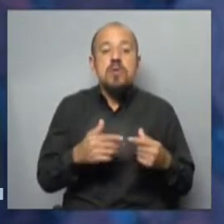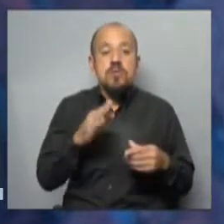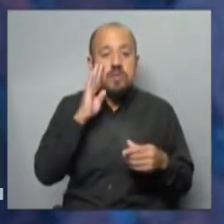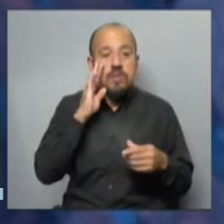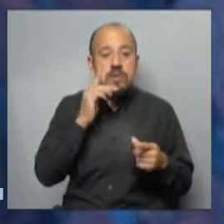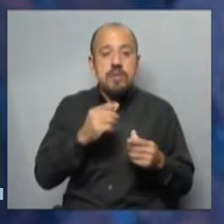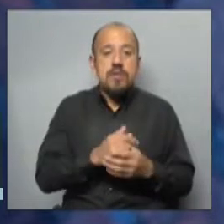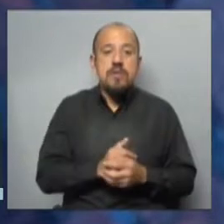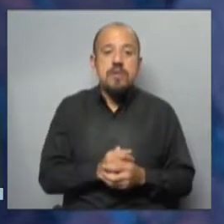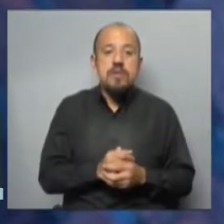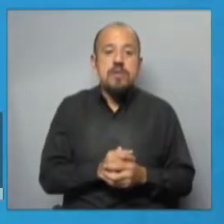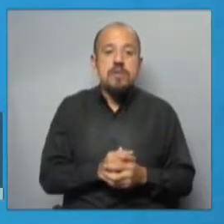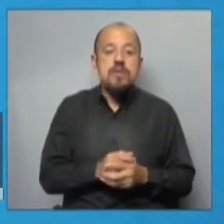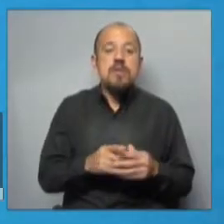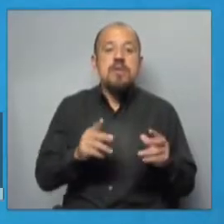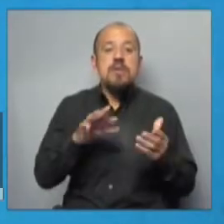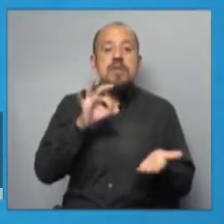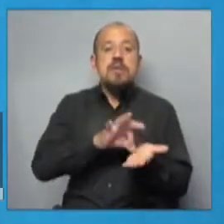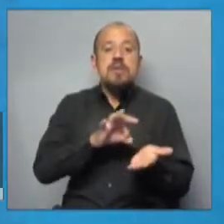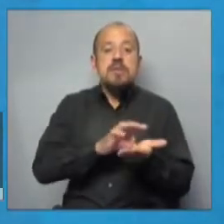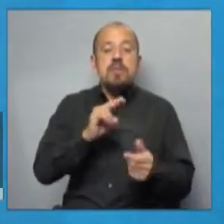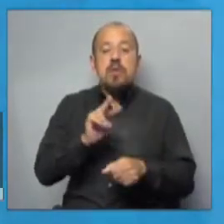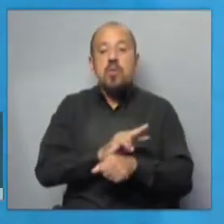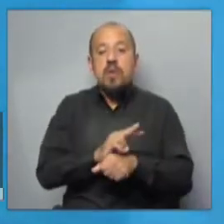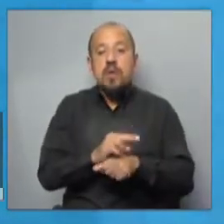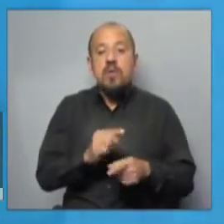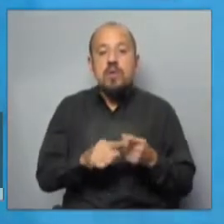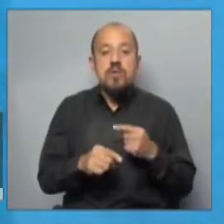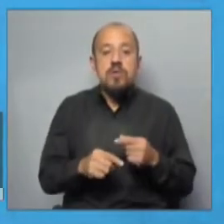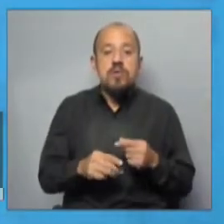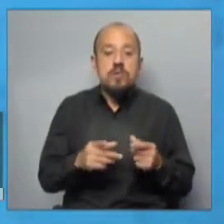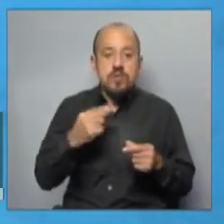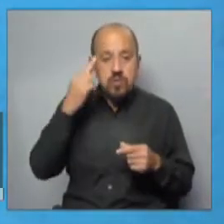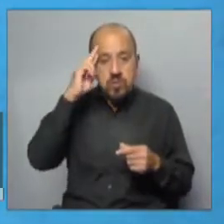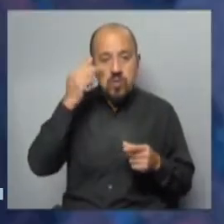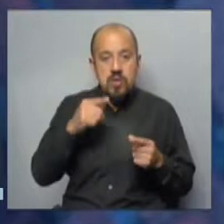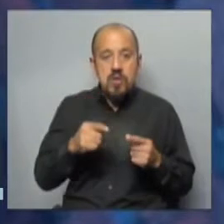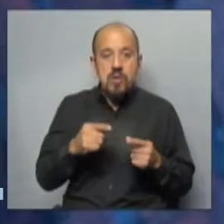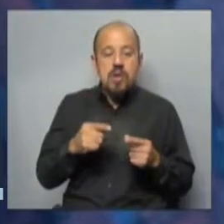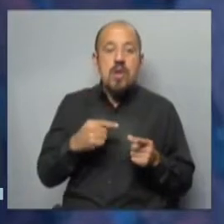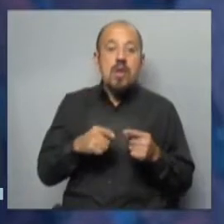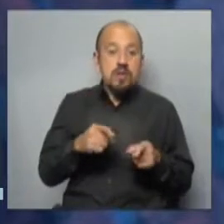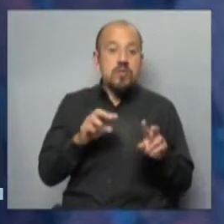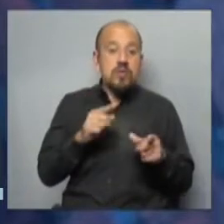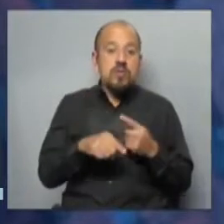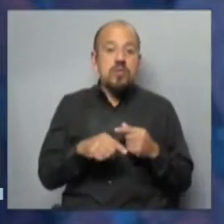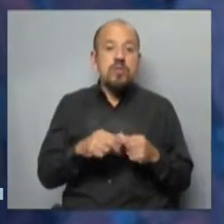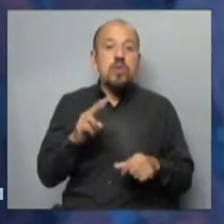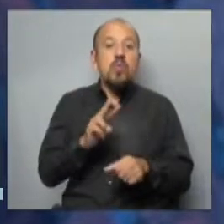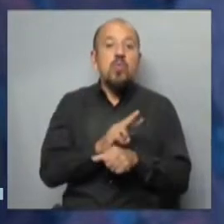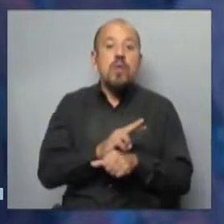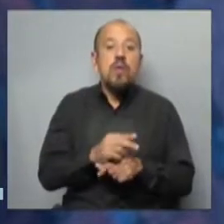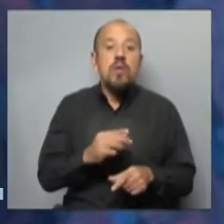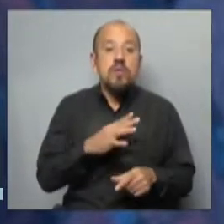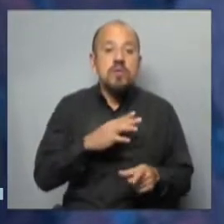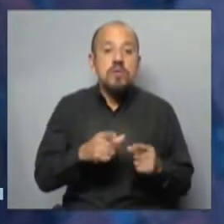y por lo general el sistema de cuidador recae sobre las mujeres en este caso no pasan en uruguay y eso es el otro tema que los cuidadores tienen